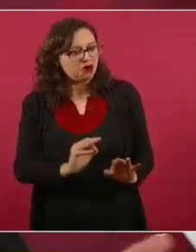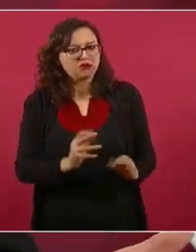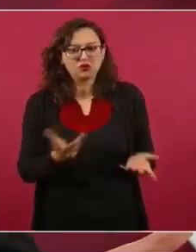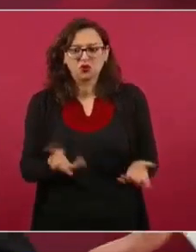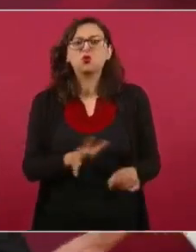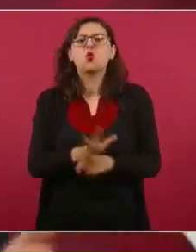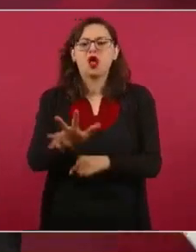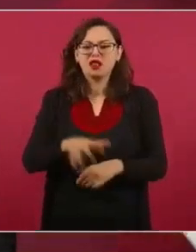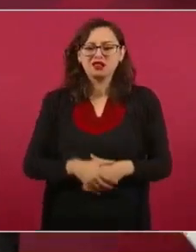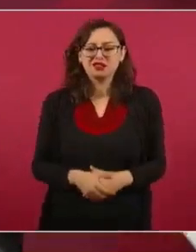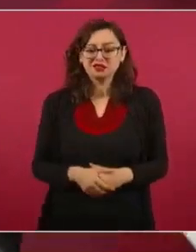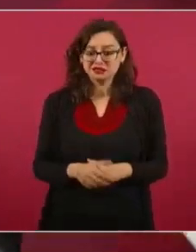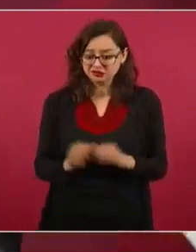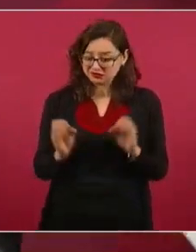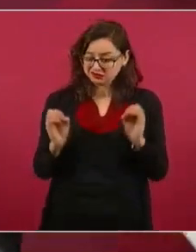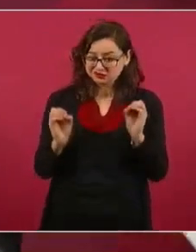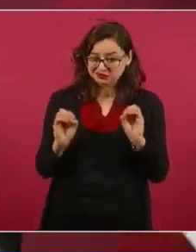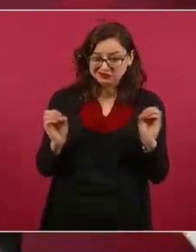Nada.